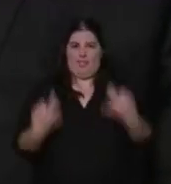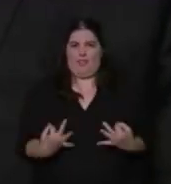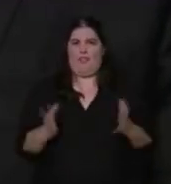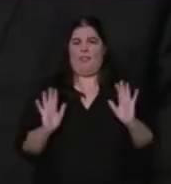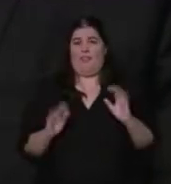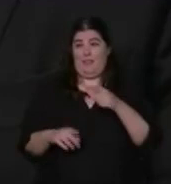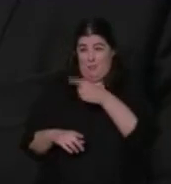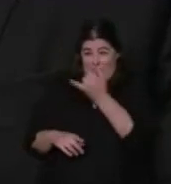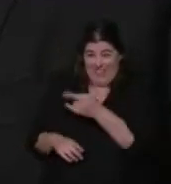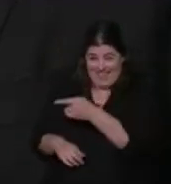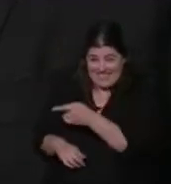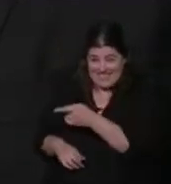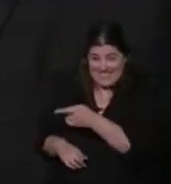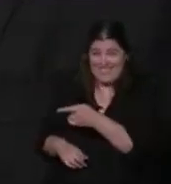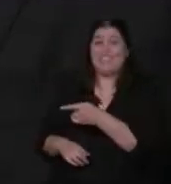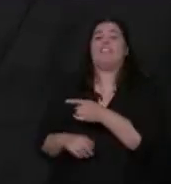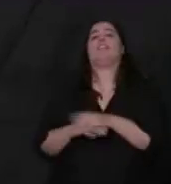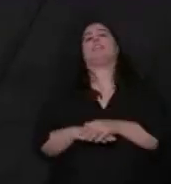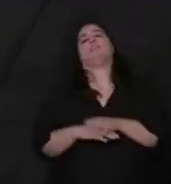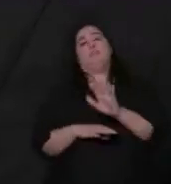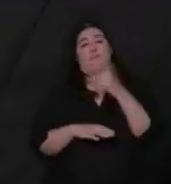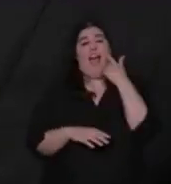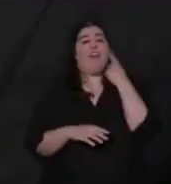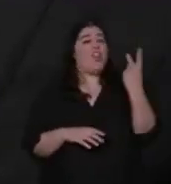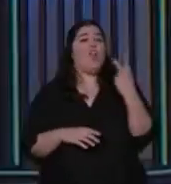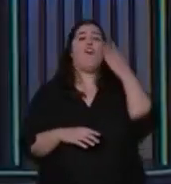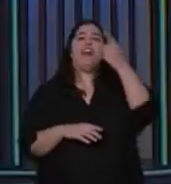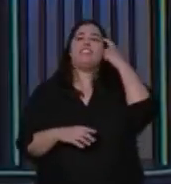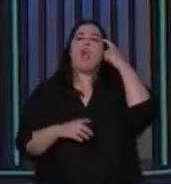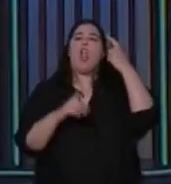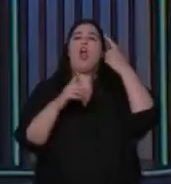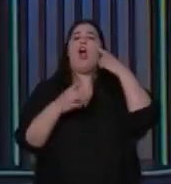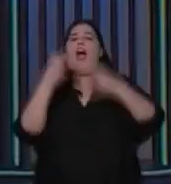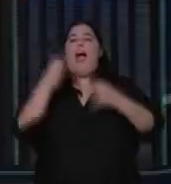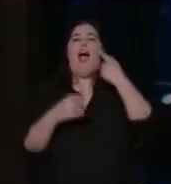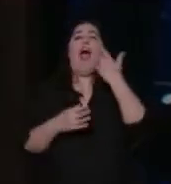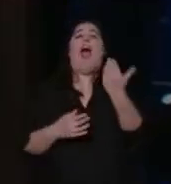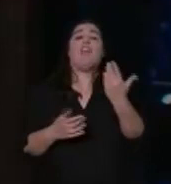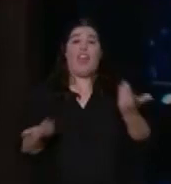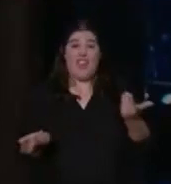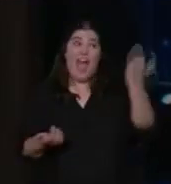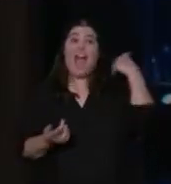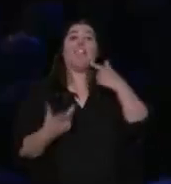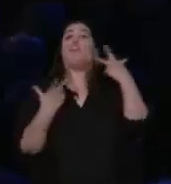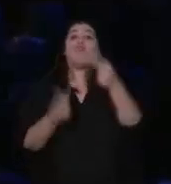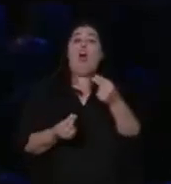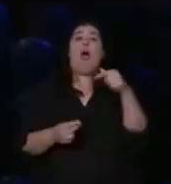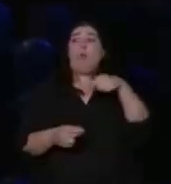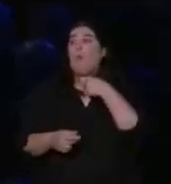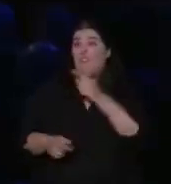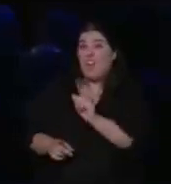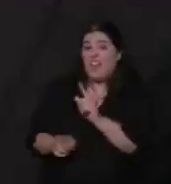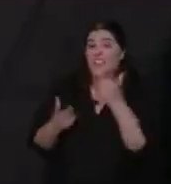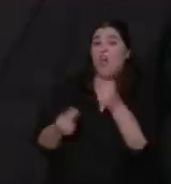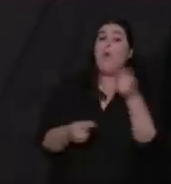¿Acaso vos lo tenés? Hagamos el psicotécnico los dos, que te negaste. No, yo no me negué, yo dije que estaba dispuesto a hacerlo.